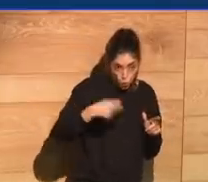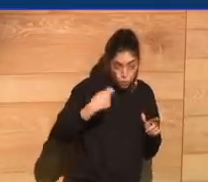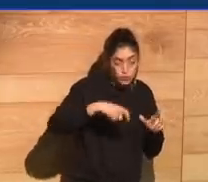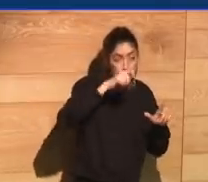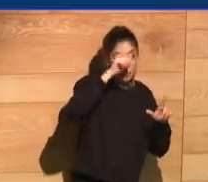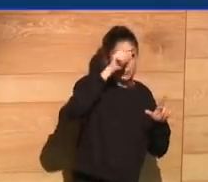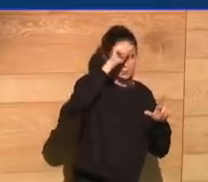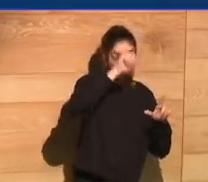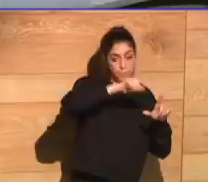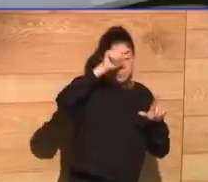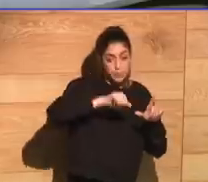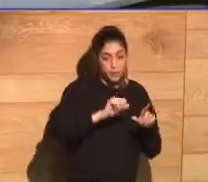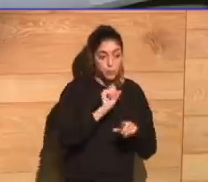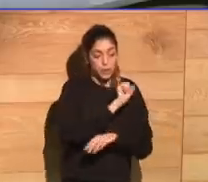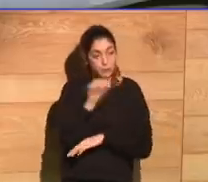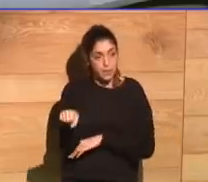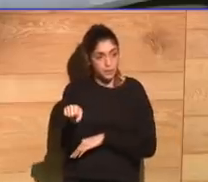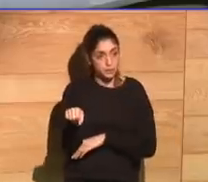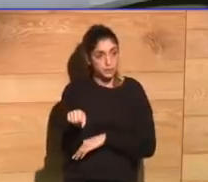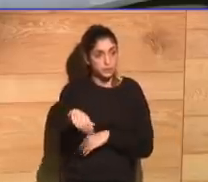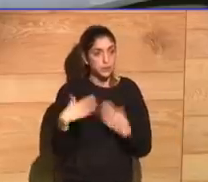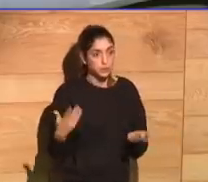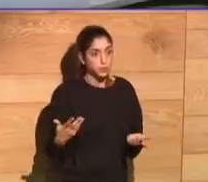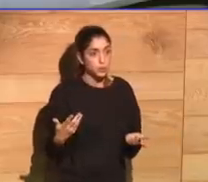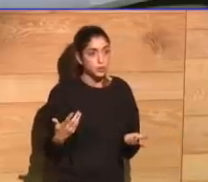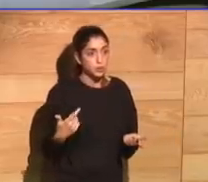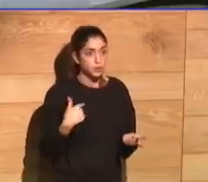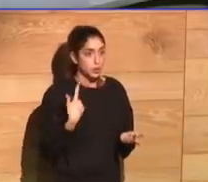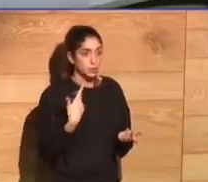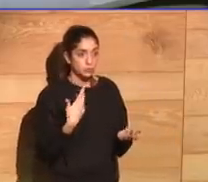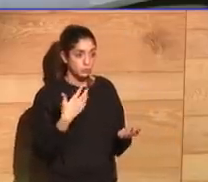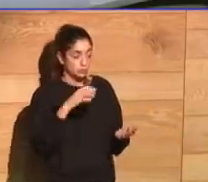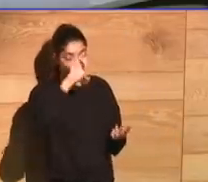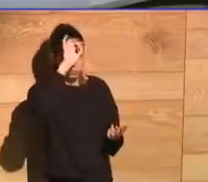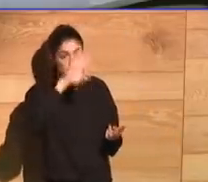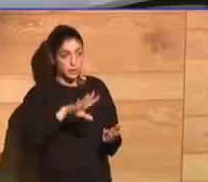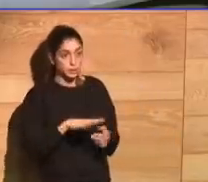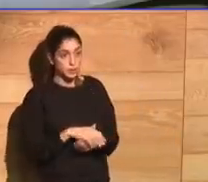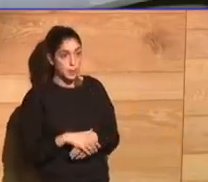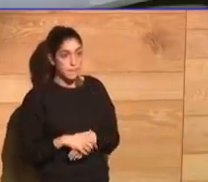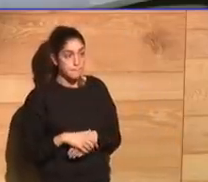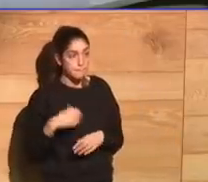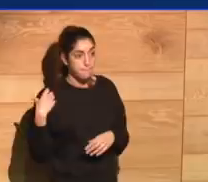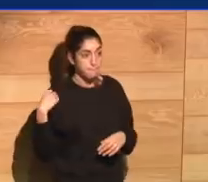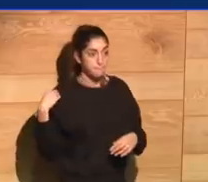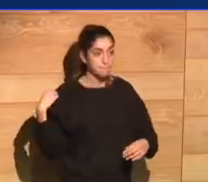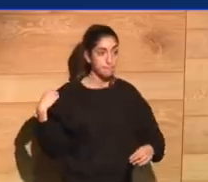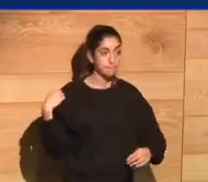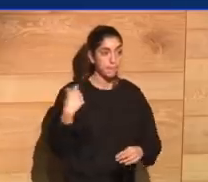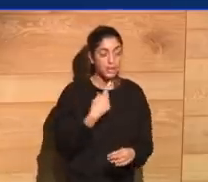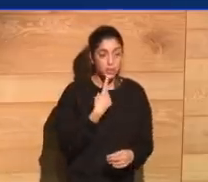Yo es que soy, yo Javi, soy, ¿cómo llevas esto? Pues yo soy un salquín y estoy desazonado, claro, viendo esto. O sea, es que digo,